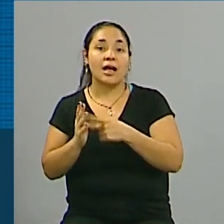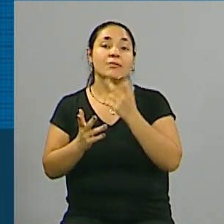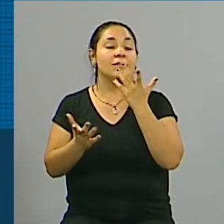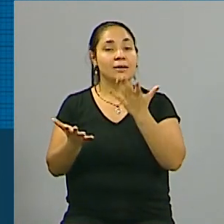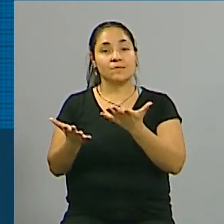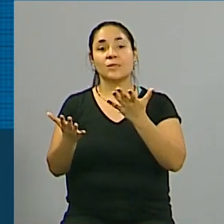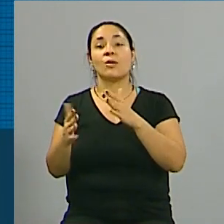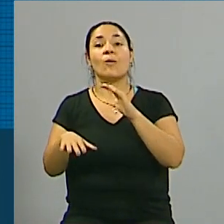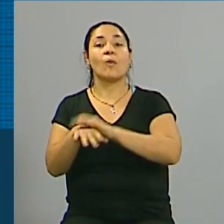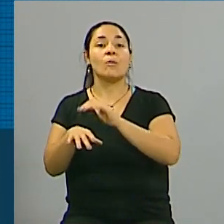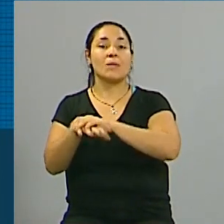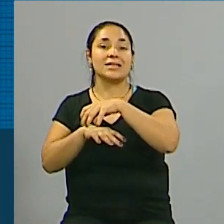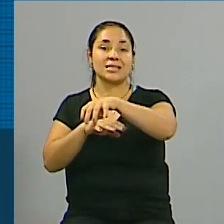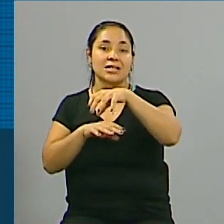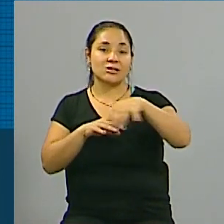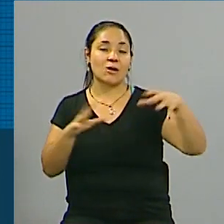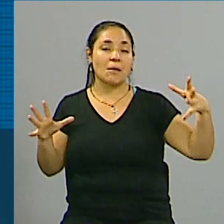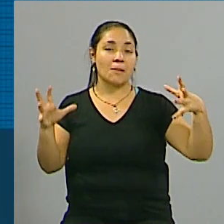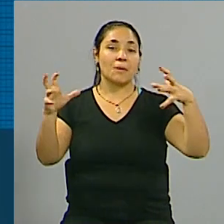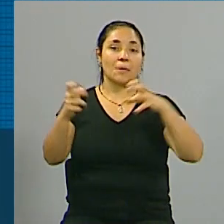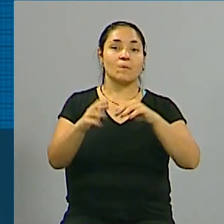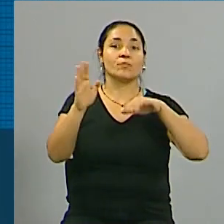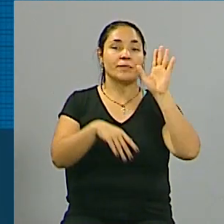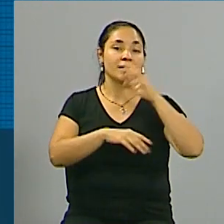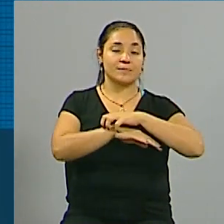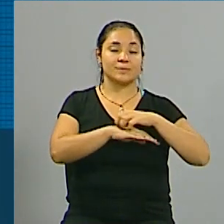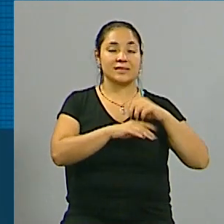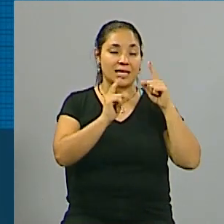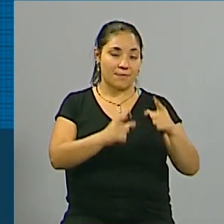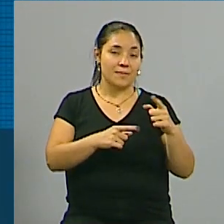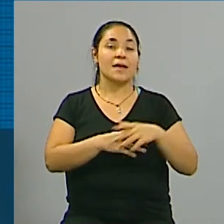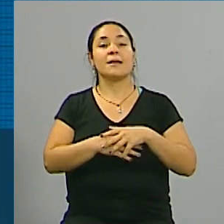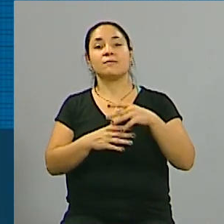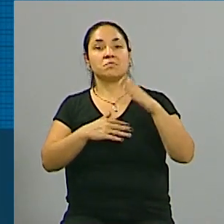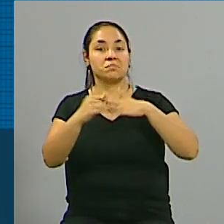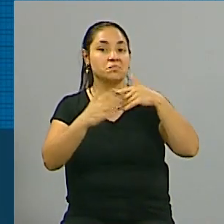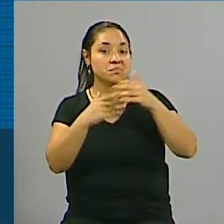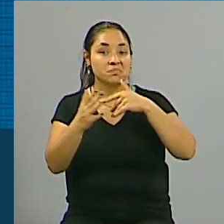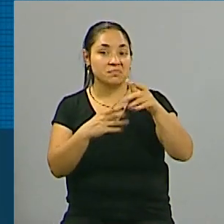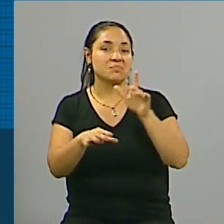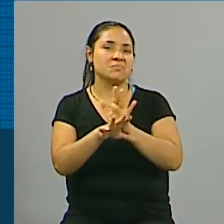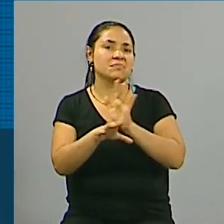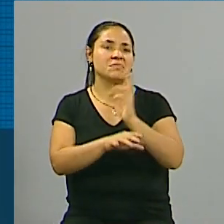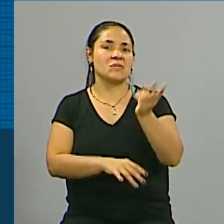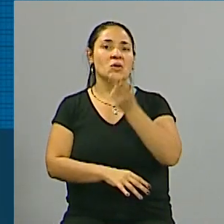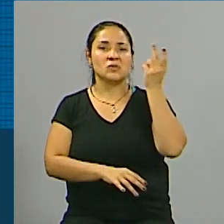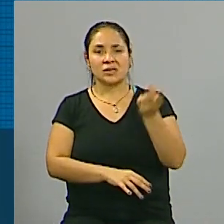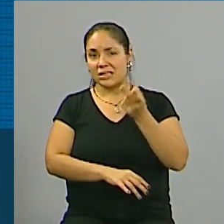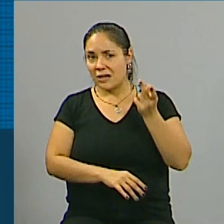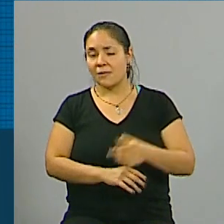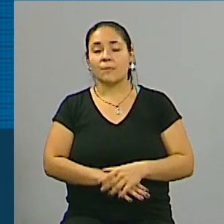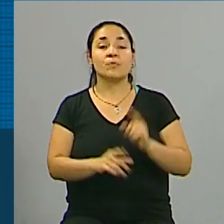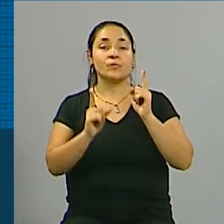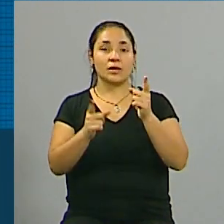directamente a todos los sectores de la sociedad y peor aún a los más vulnerables, las obras que se hagan dan la sensación que no sirven. Eso lo veíamos incluso en esto